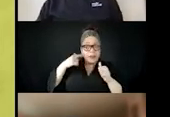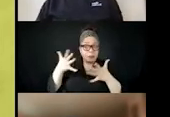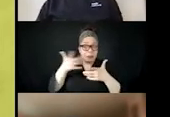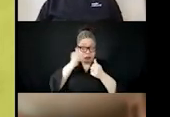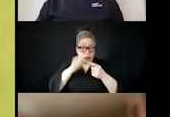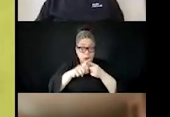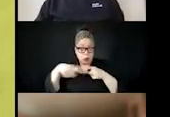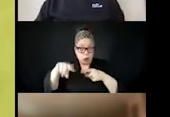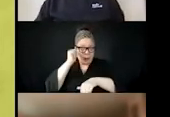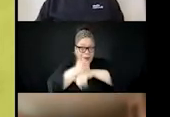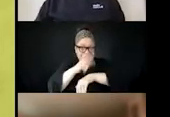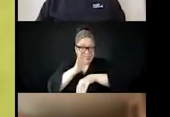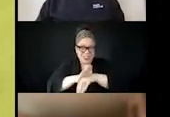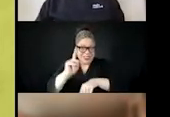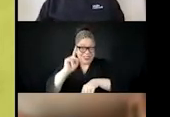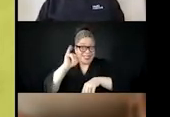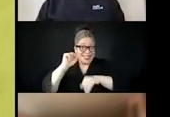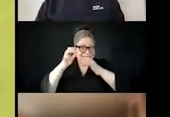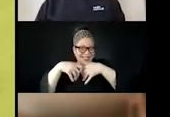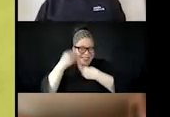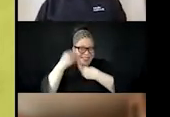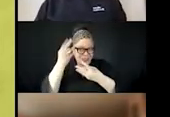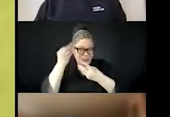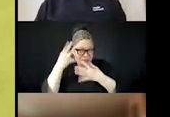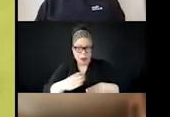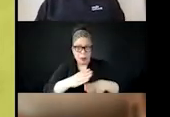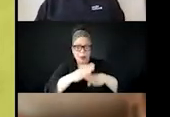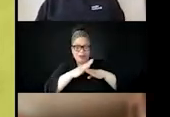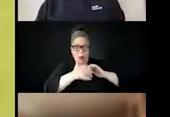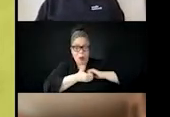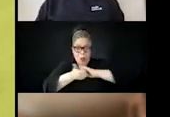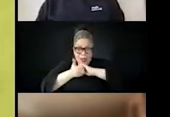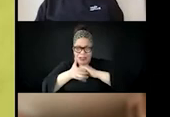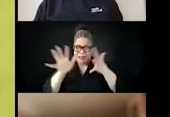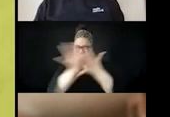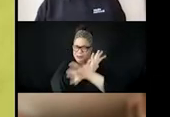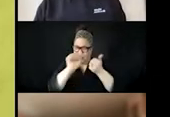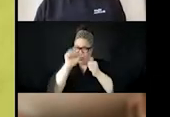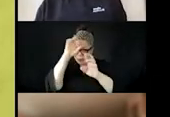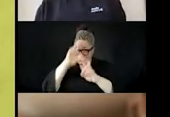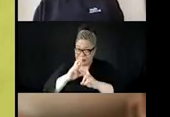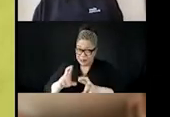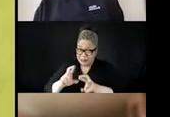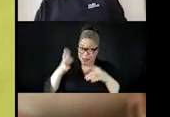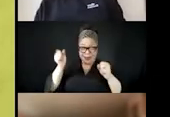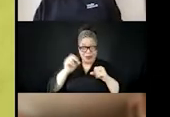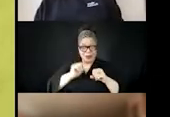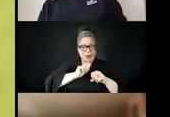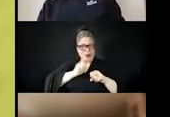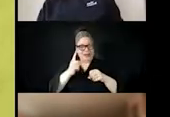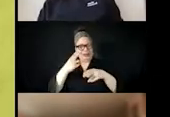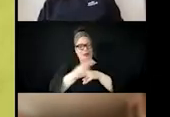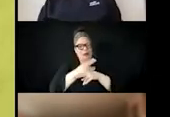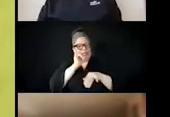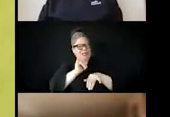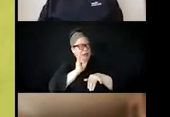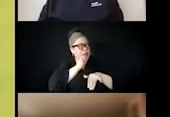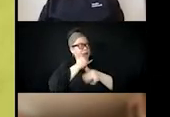coalición y destruir la respetabilidad entonces utilizaron la desinformación mala información para